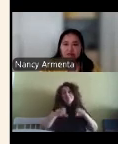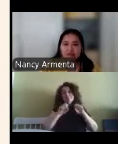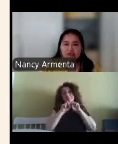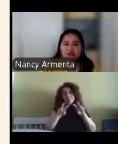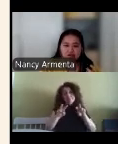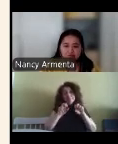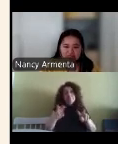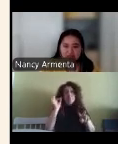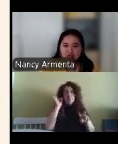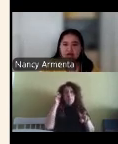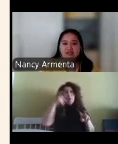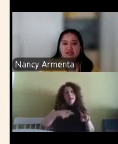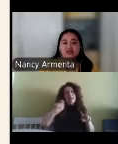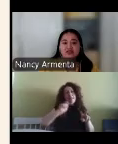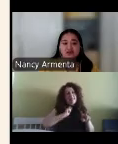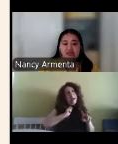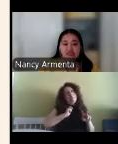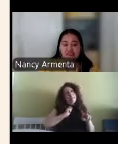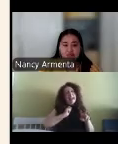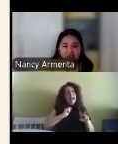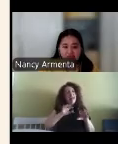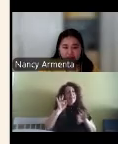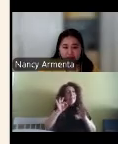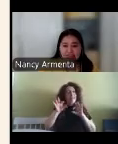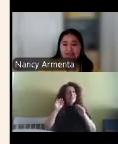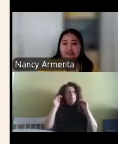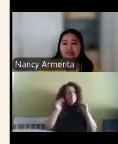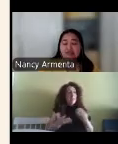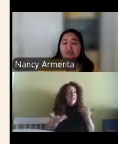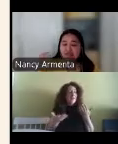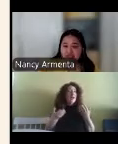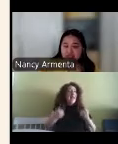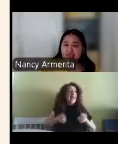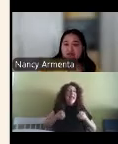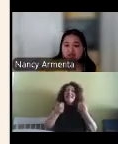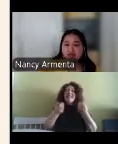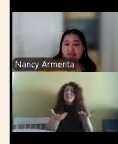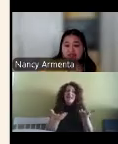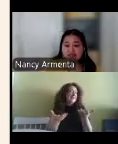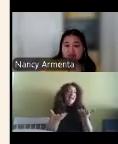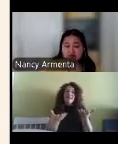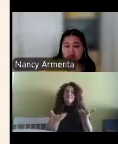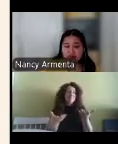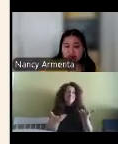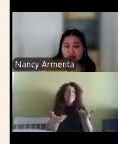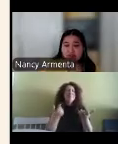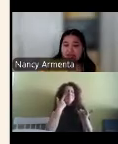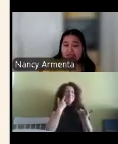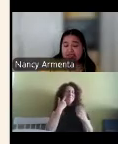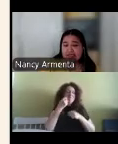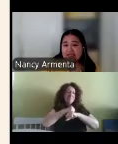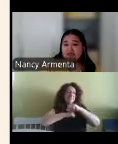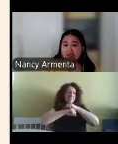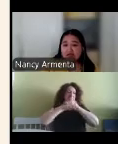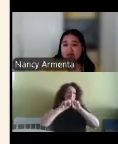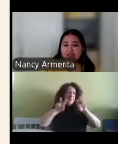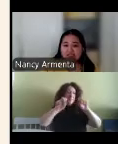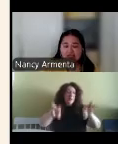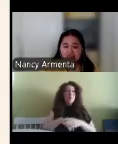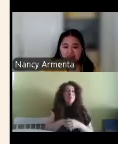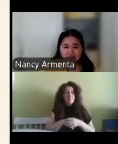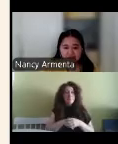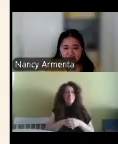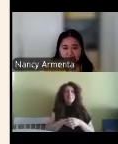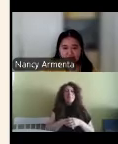las mujeres en su capacidad de tomar decisiones, de poder expresarse, y esas cosas se van acumulando. Y aquí surge la otra,